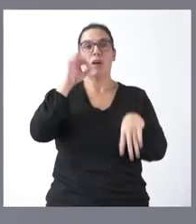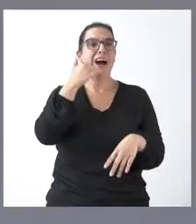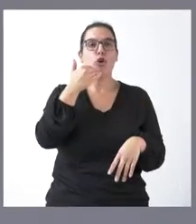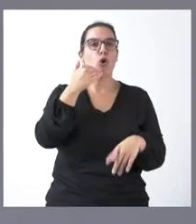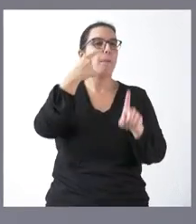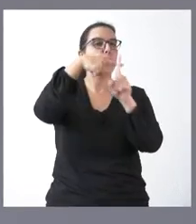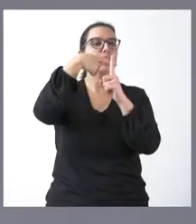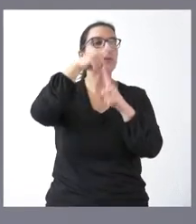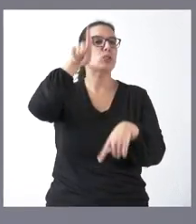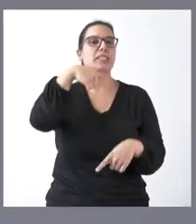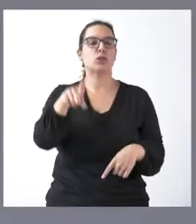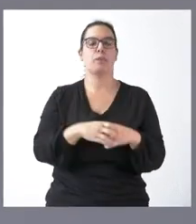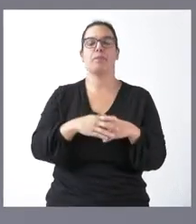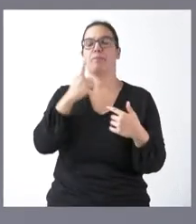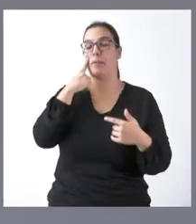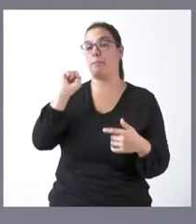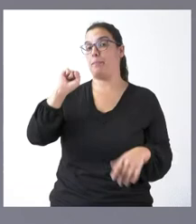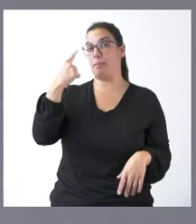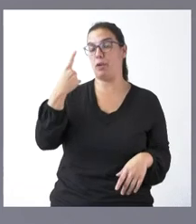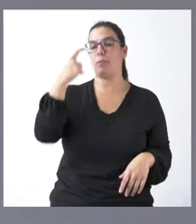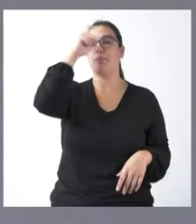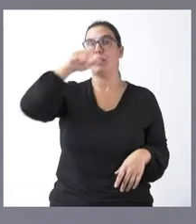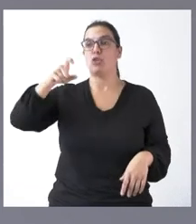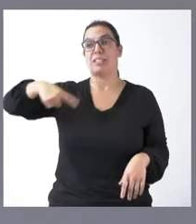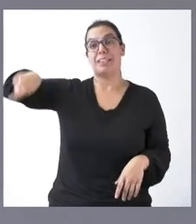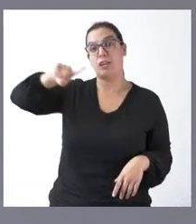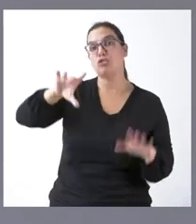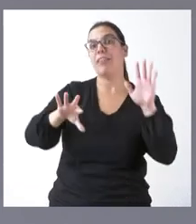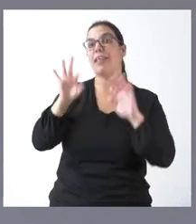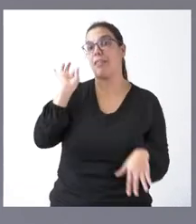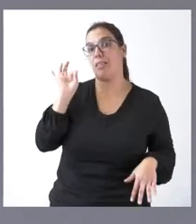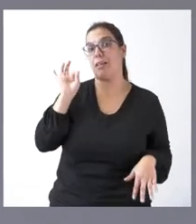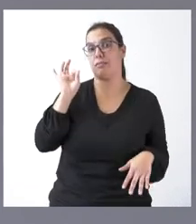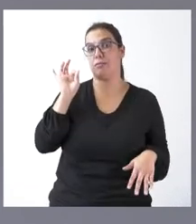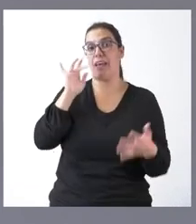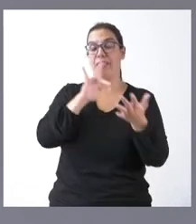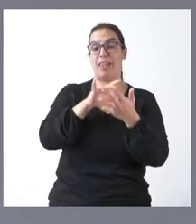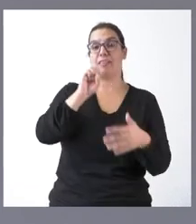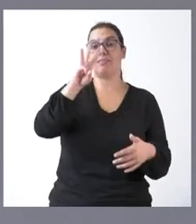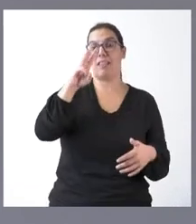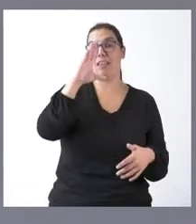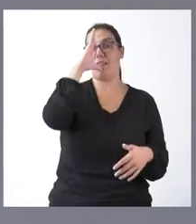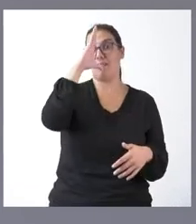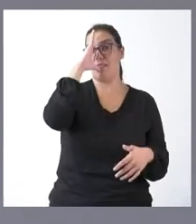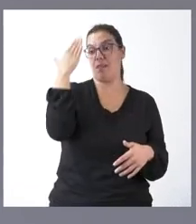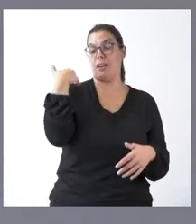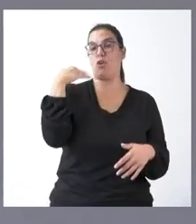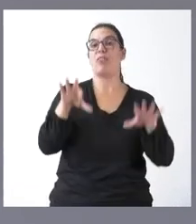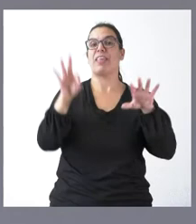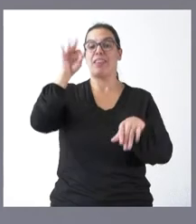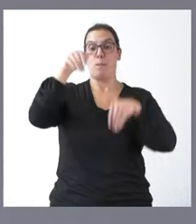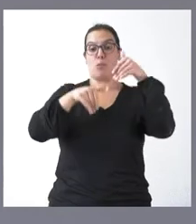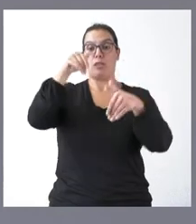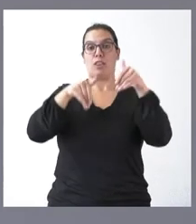mire lo primero es que los ciudadanos decidieron el día 13 de febrero un parlamento